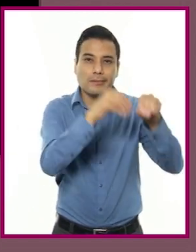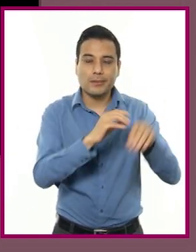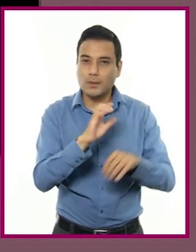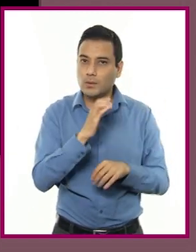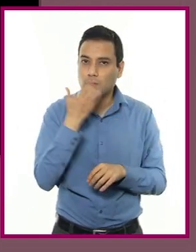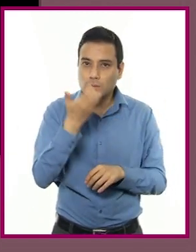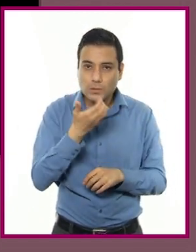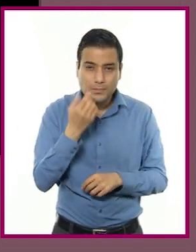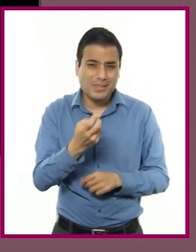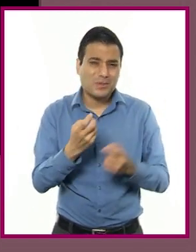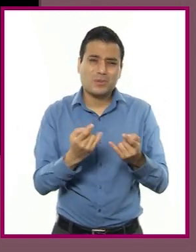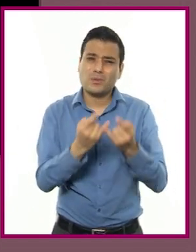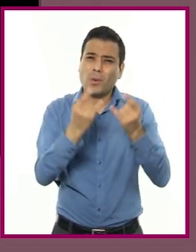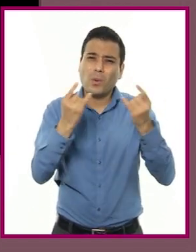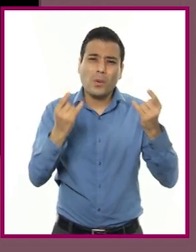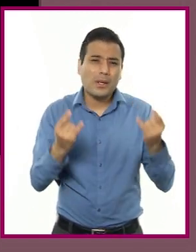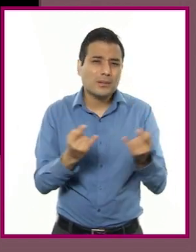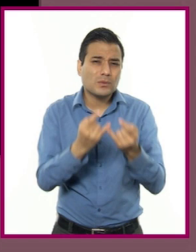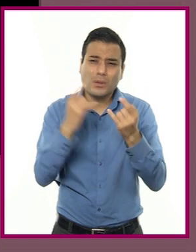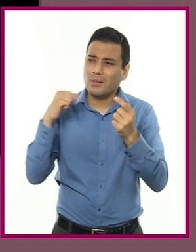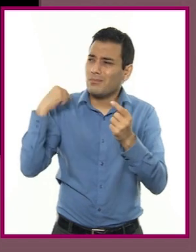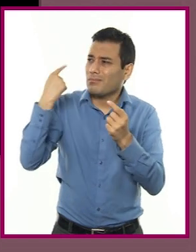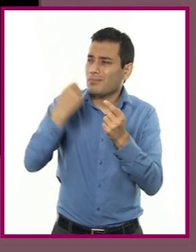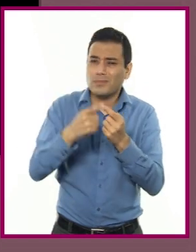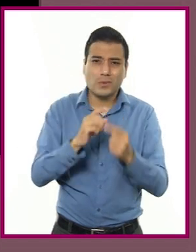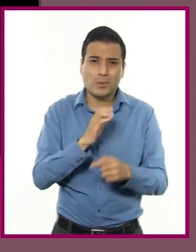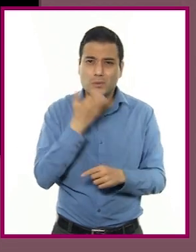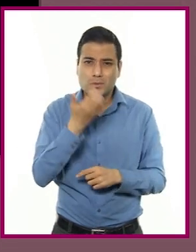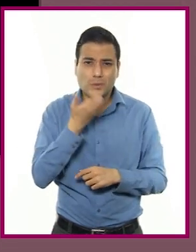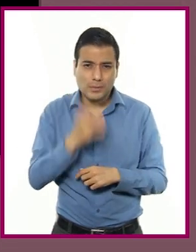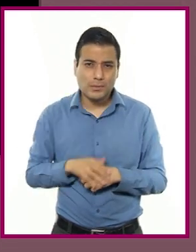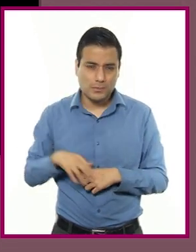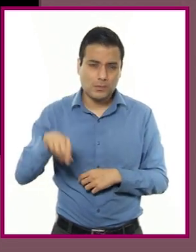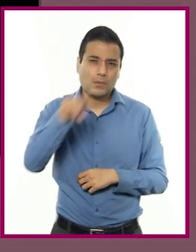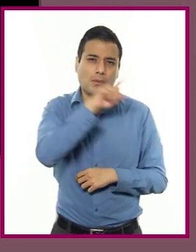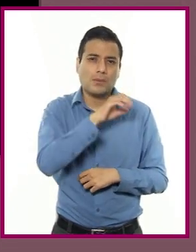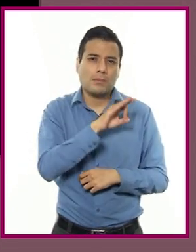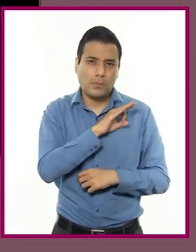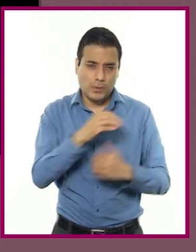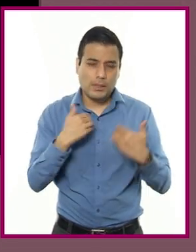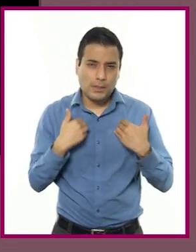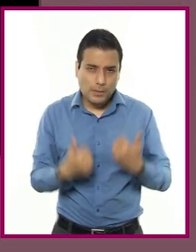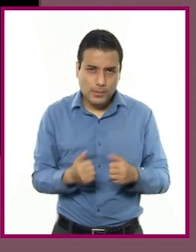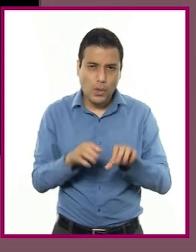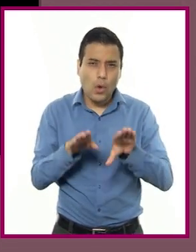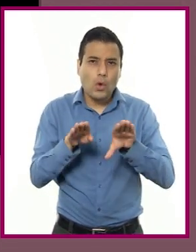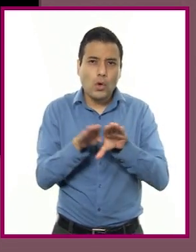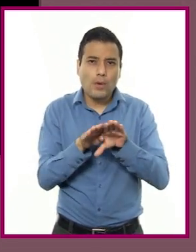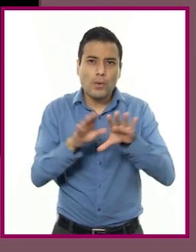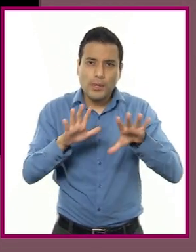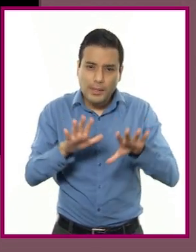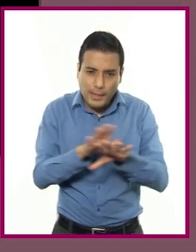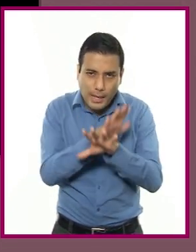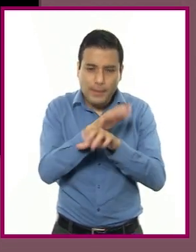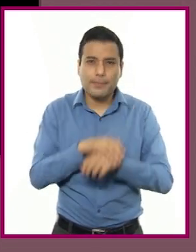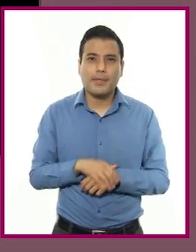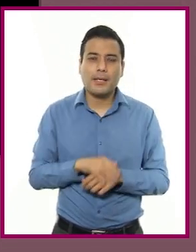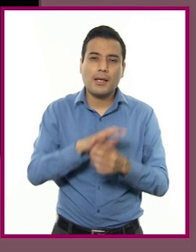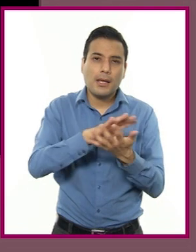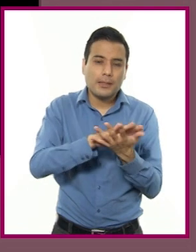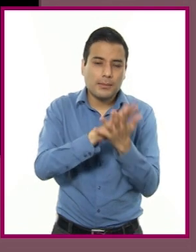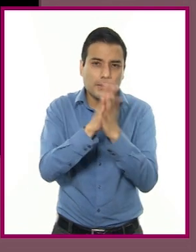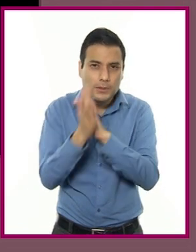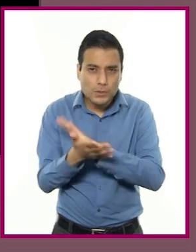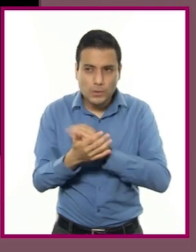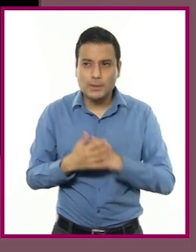de la humanidad y que nos permiten entender adaptaciones, nos permiten entender los cambios, nos permiten